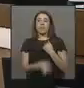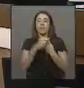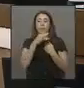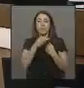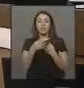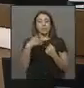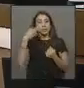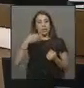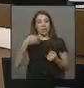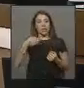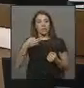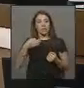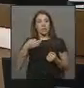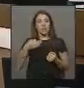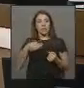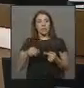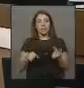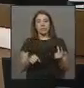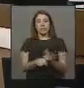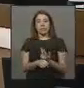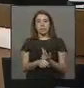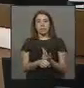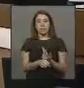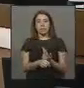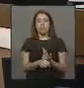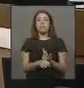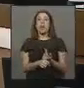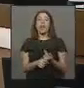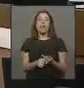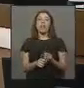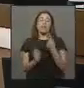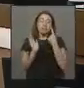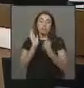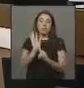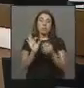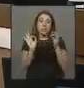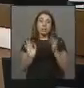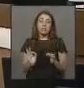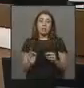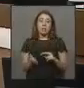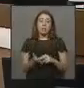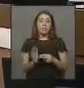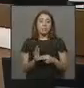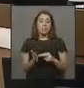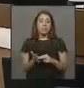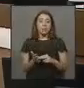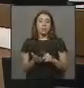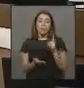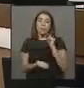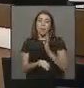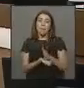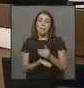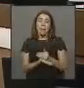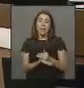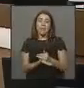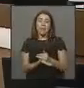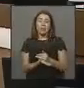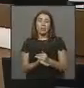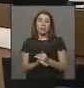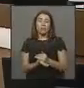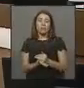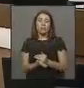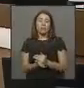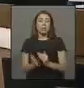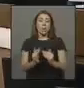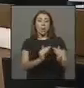cabe ninguna duda que esta tragedia ha revelado una vez más nuestras carencias en planificación urbana. Y aquí